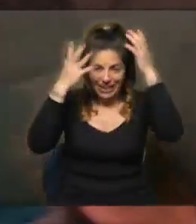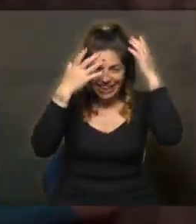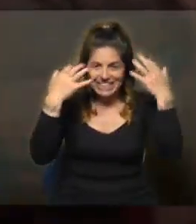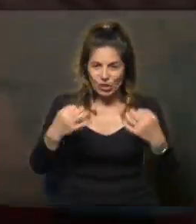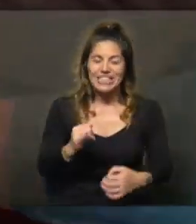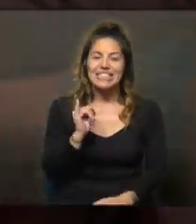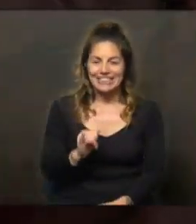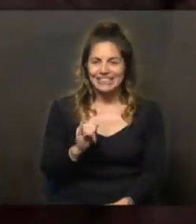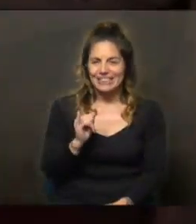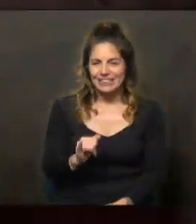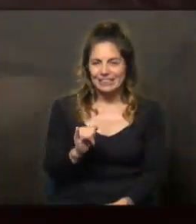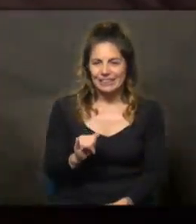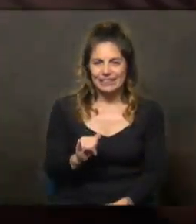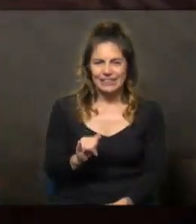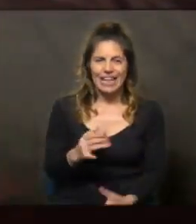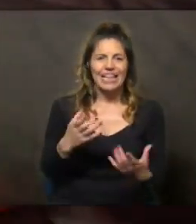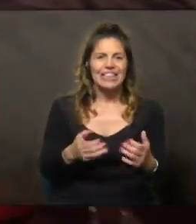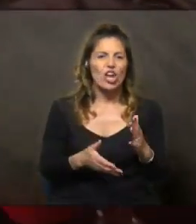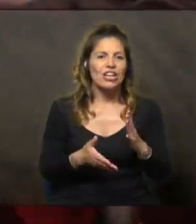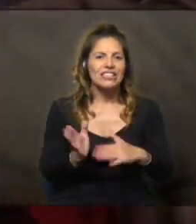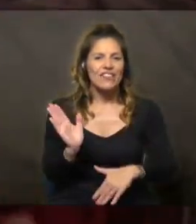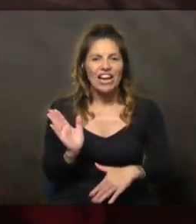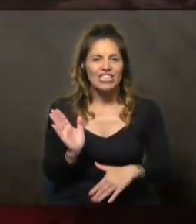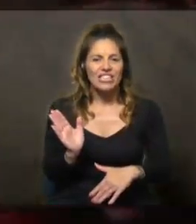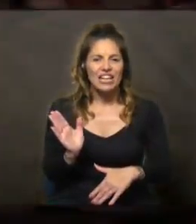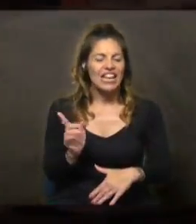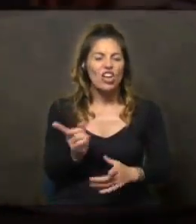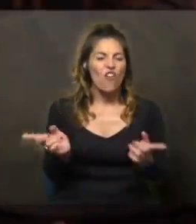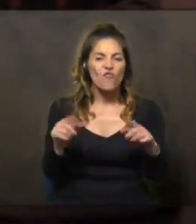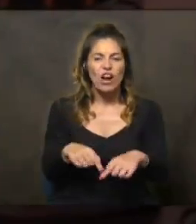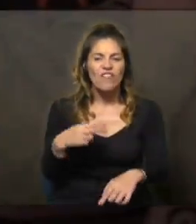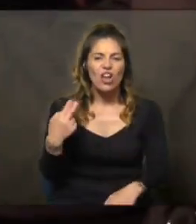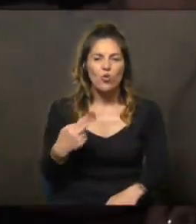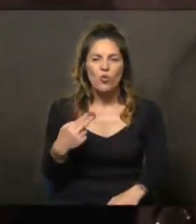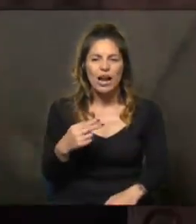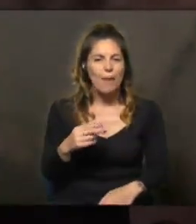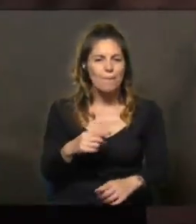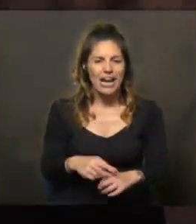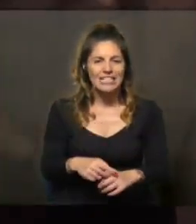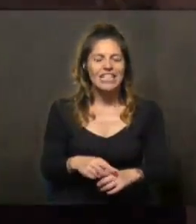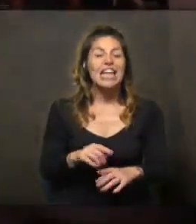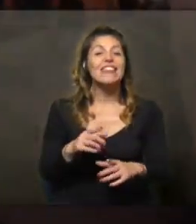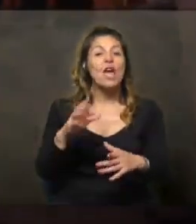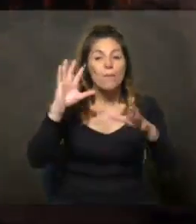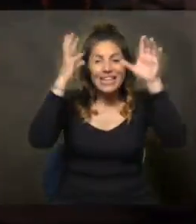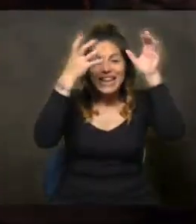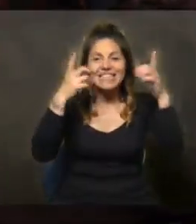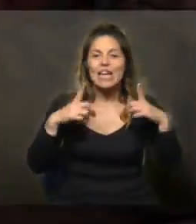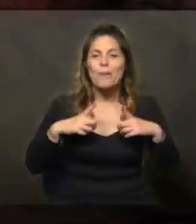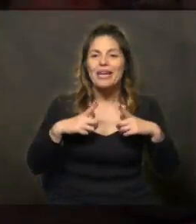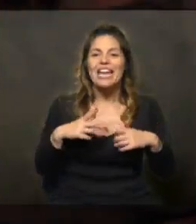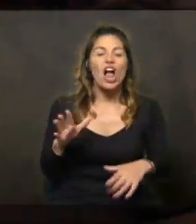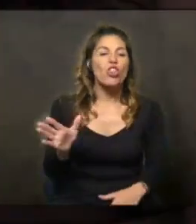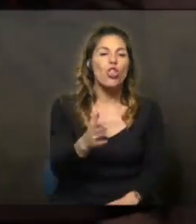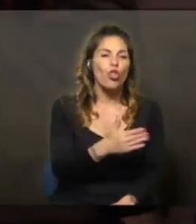por supuesto quiero que se vayan que no vuelvan nunca de espera todo